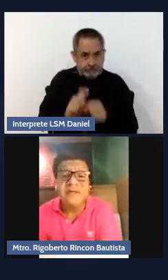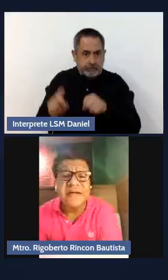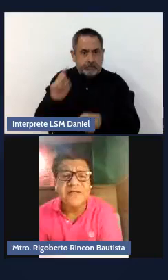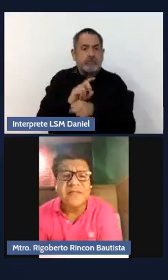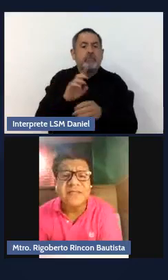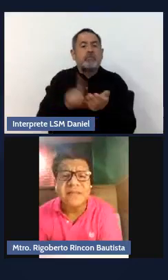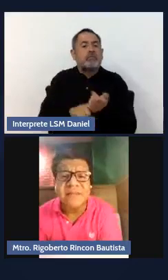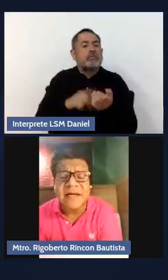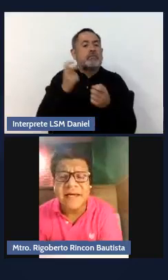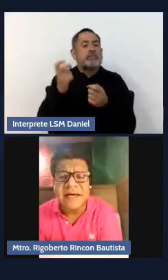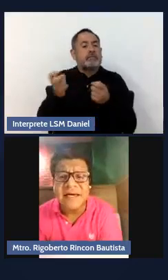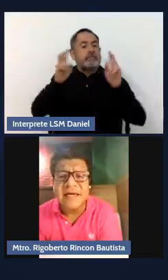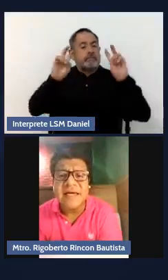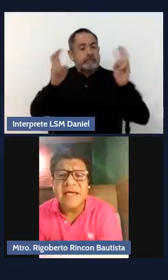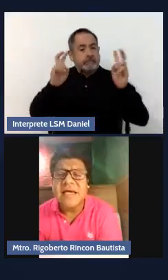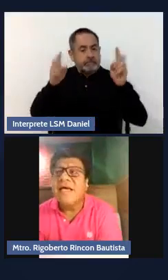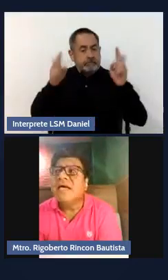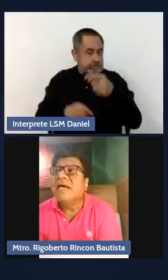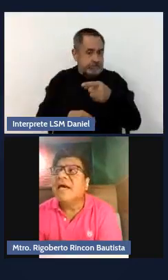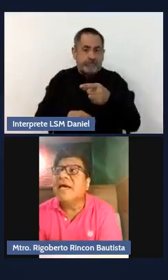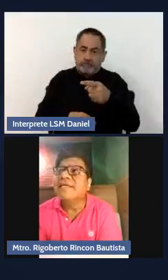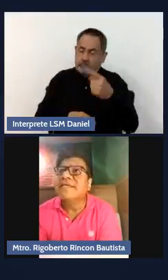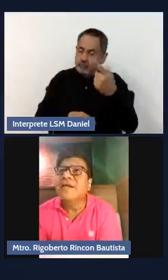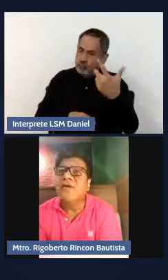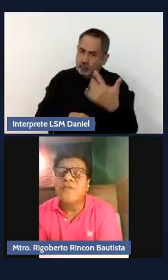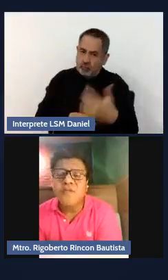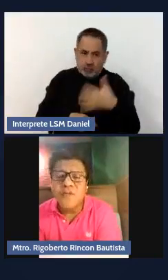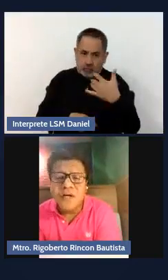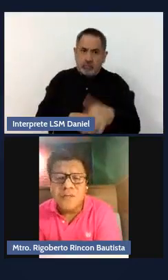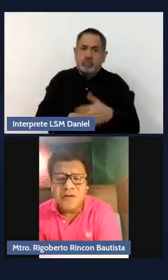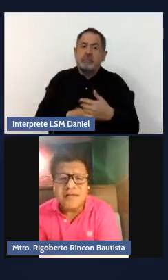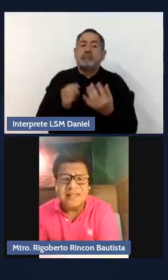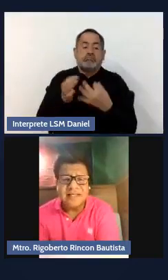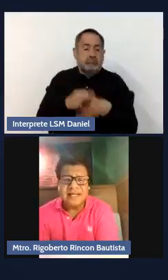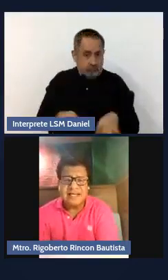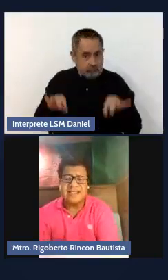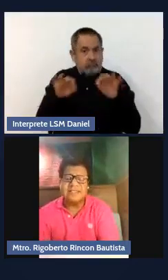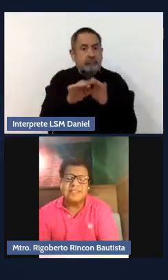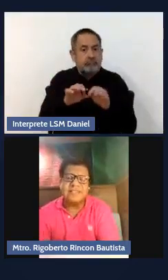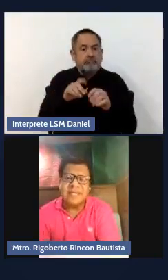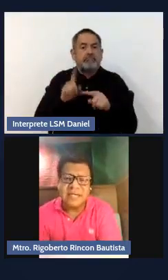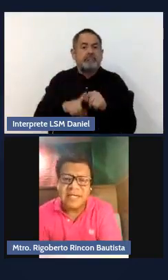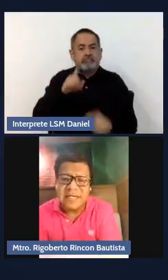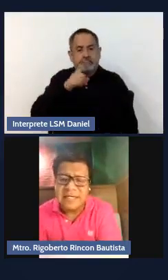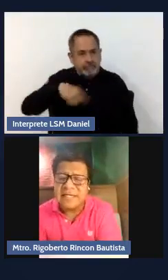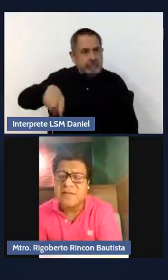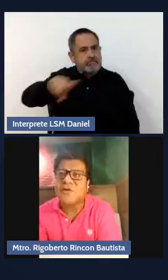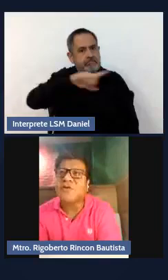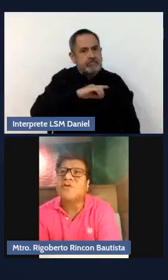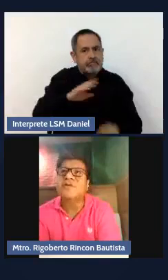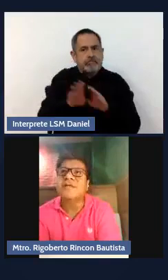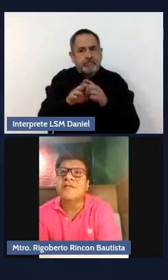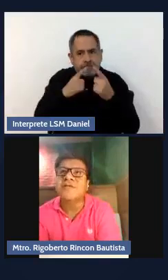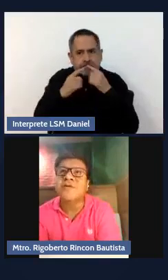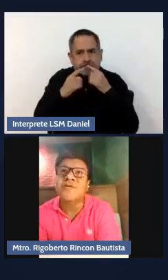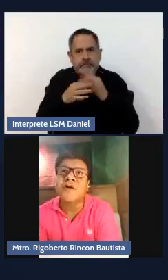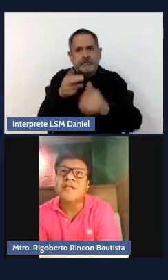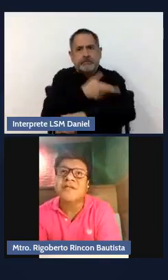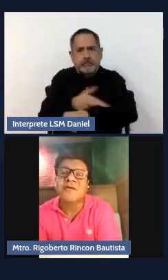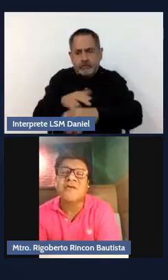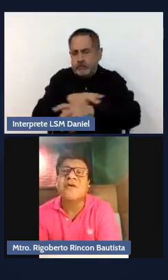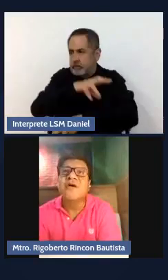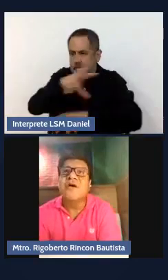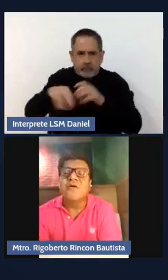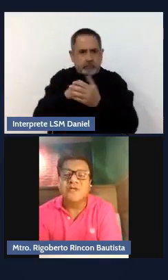tema que es algo muy importante en todo